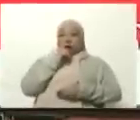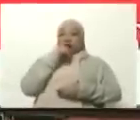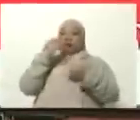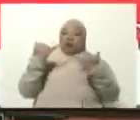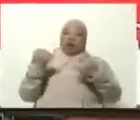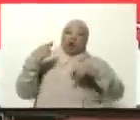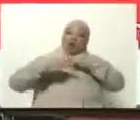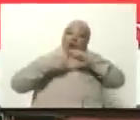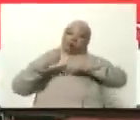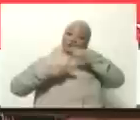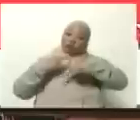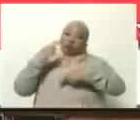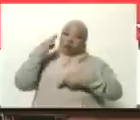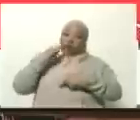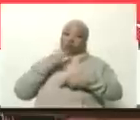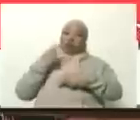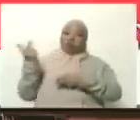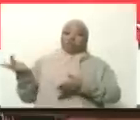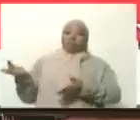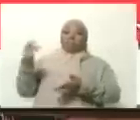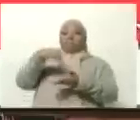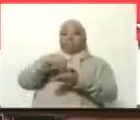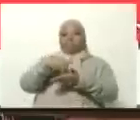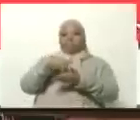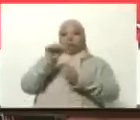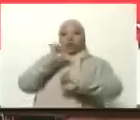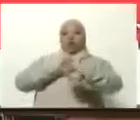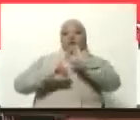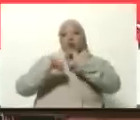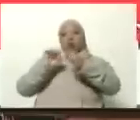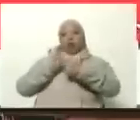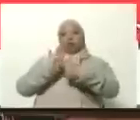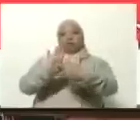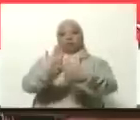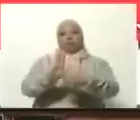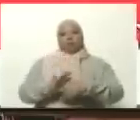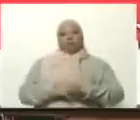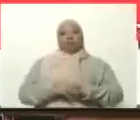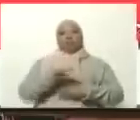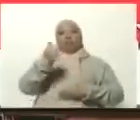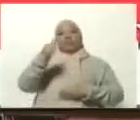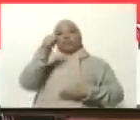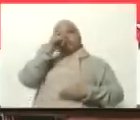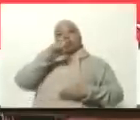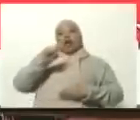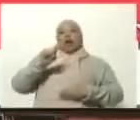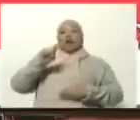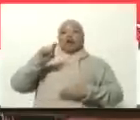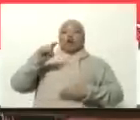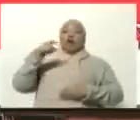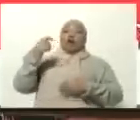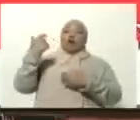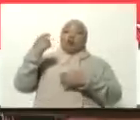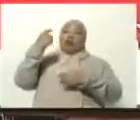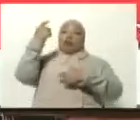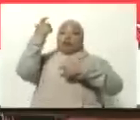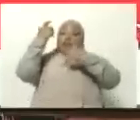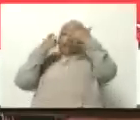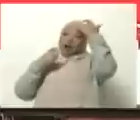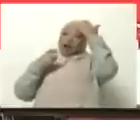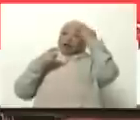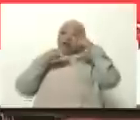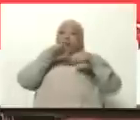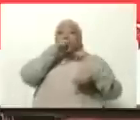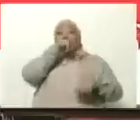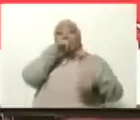está la Revolución Bolivariana de pie, de pie. 10 años después, comandante Chávez, aquí estamos